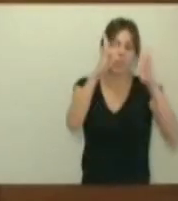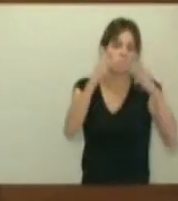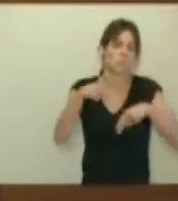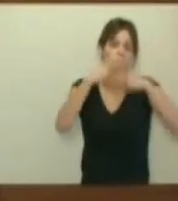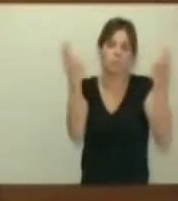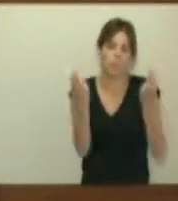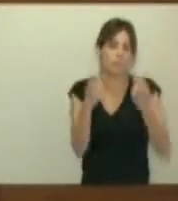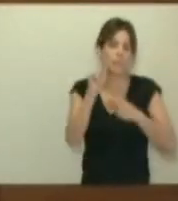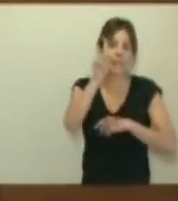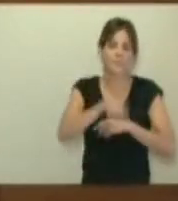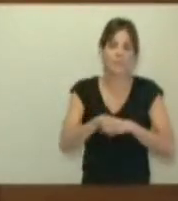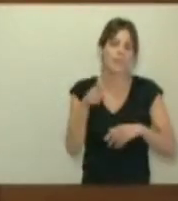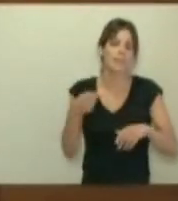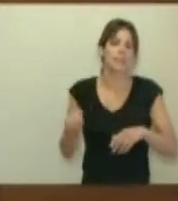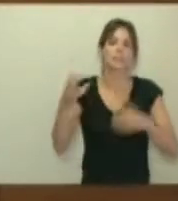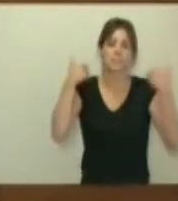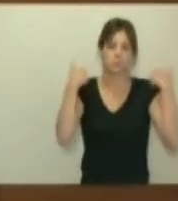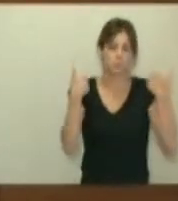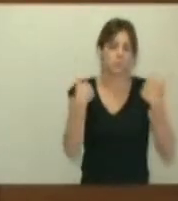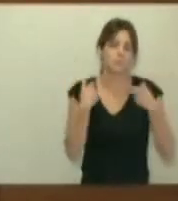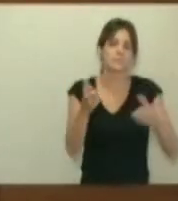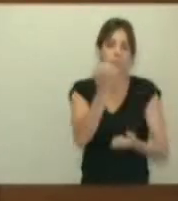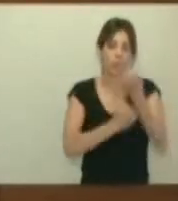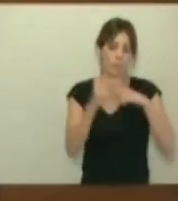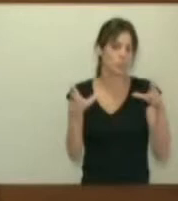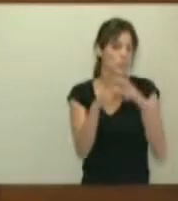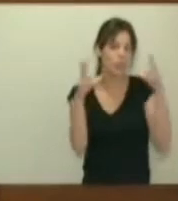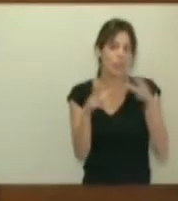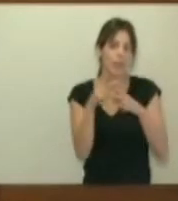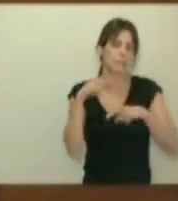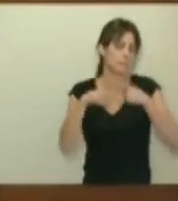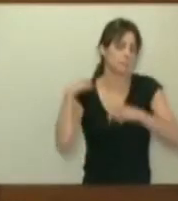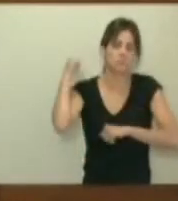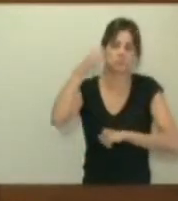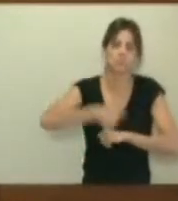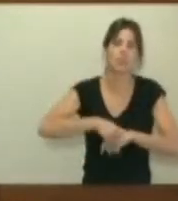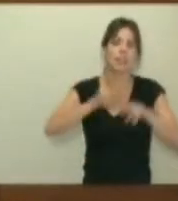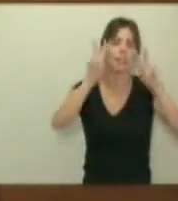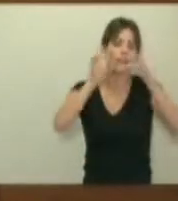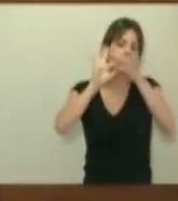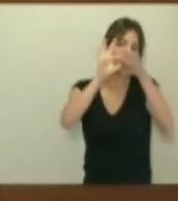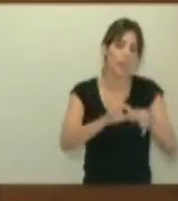agentes económicos y sociales tradicionales hacia esta tipología de empresas.